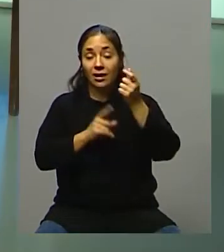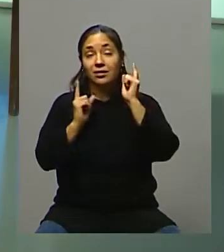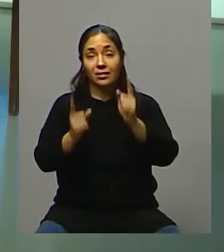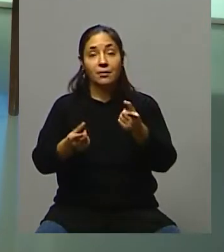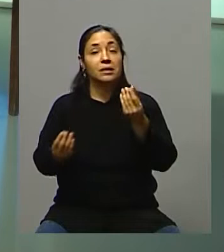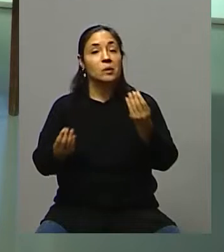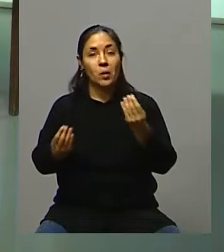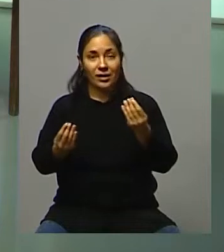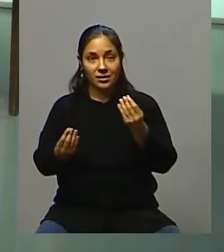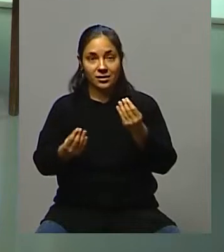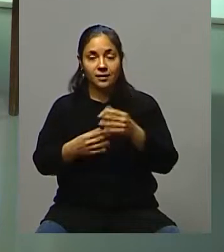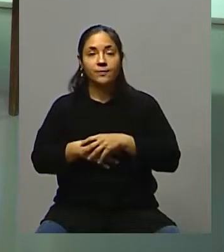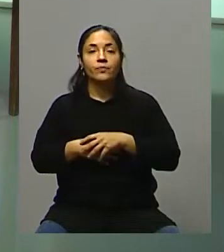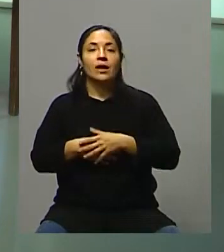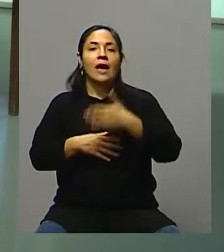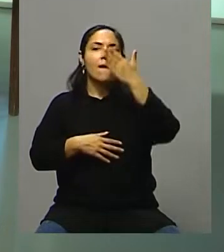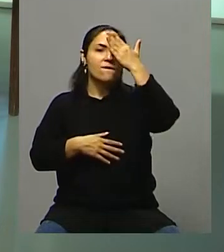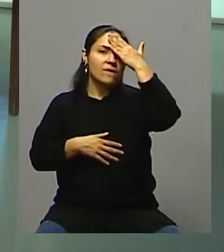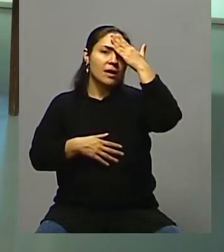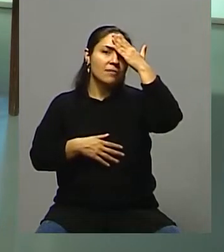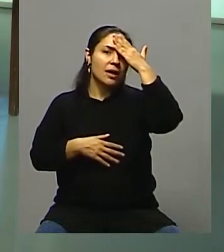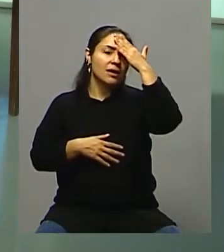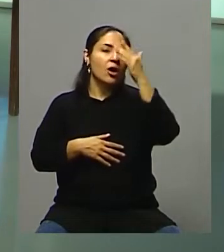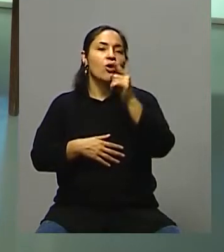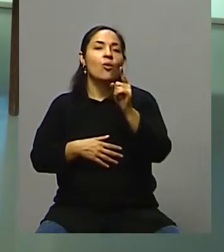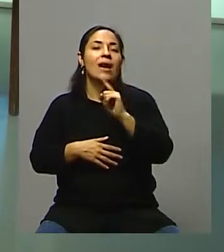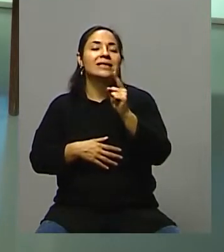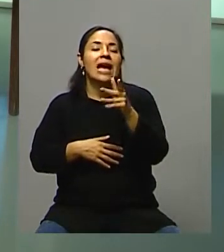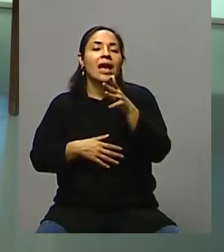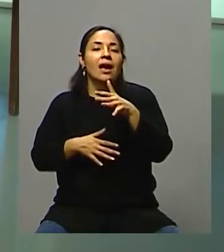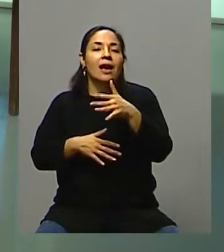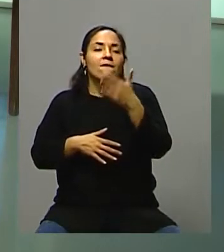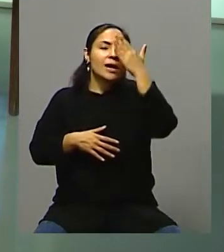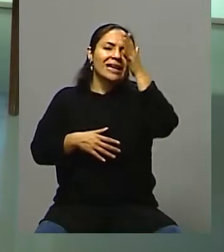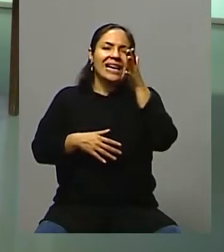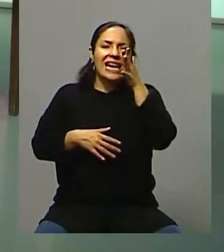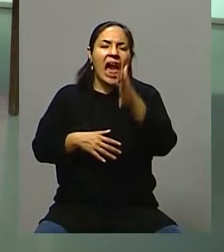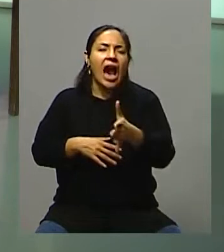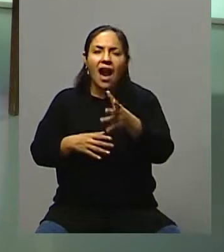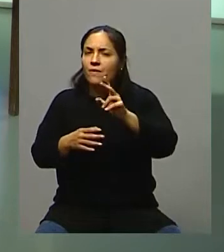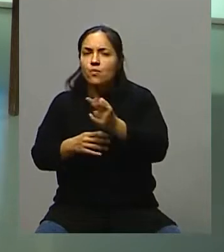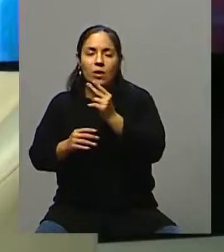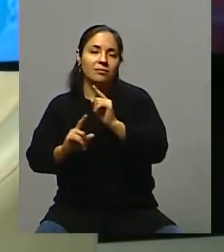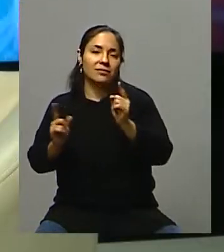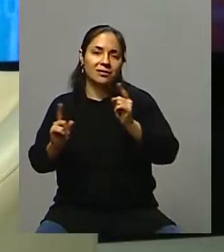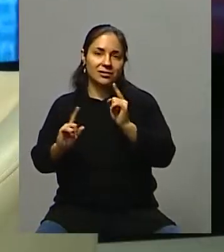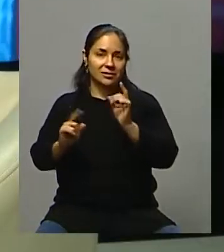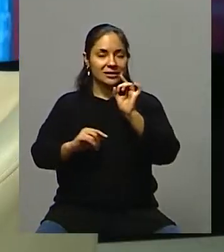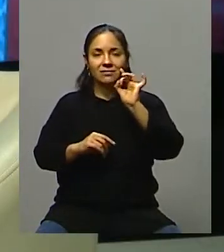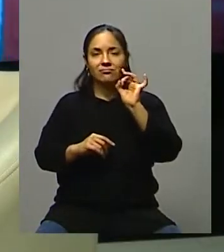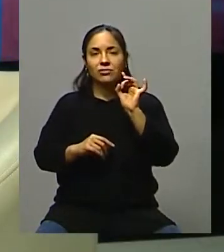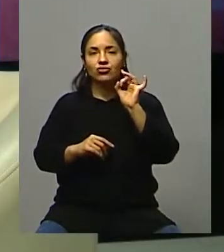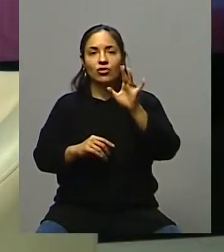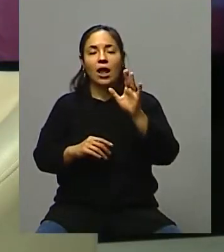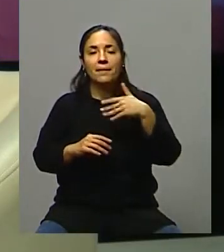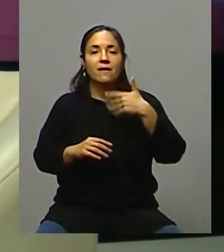de que la enfermedad se ha visto, no han habido casos letales, ¿sí? Que han sido cuadros autolimitados.